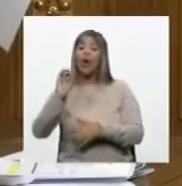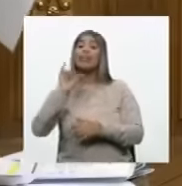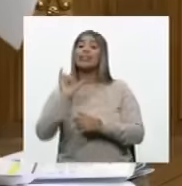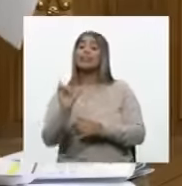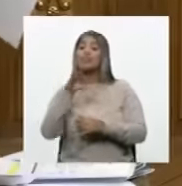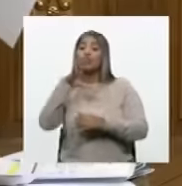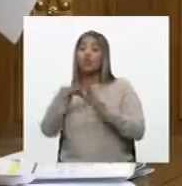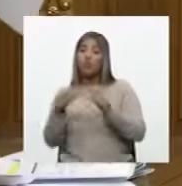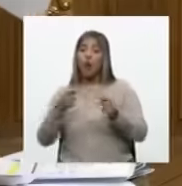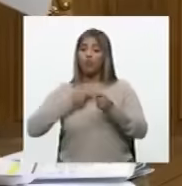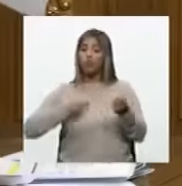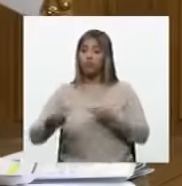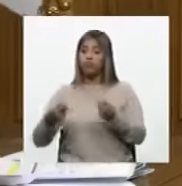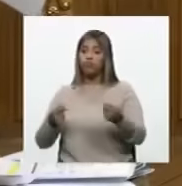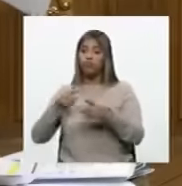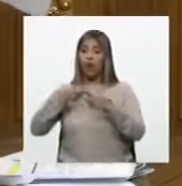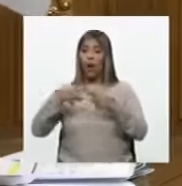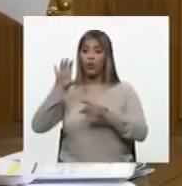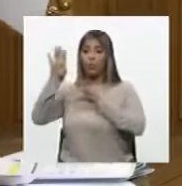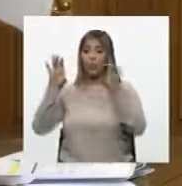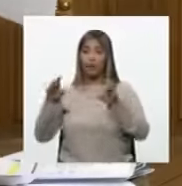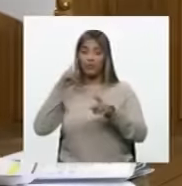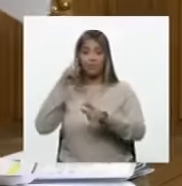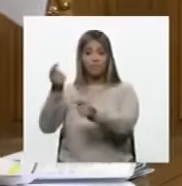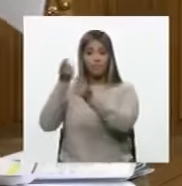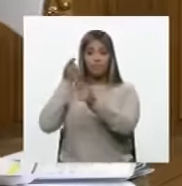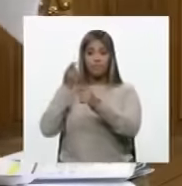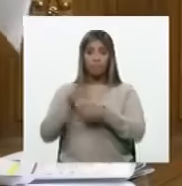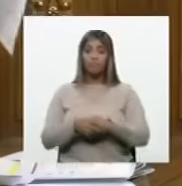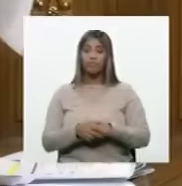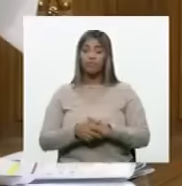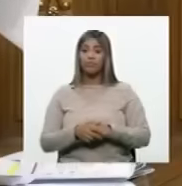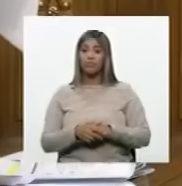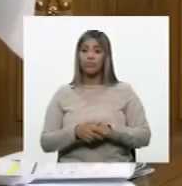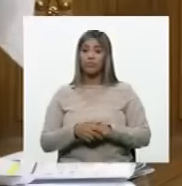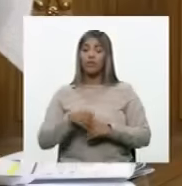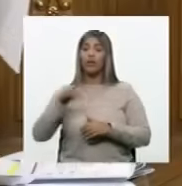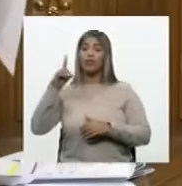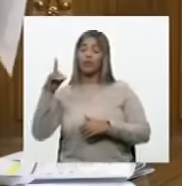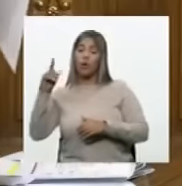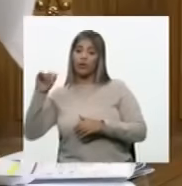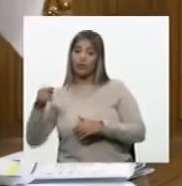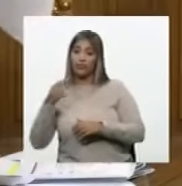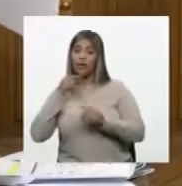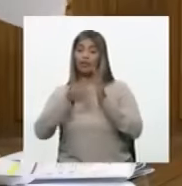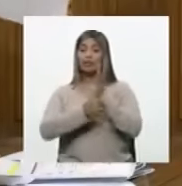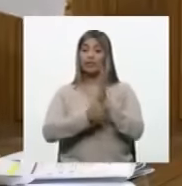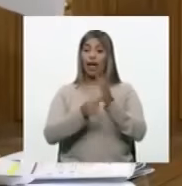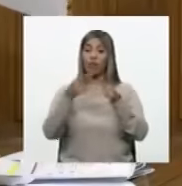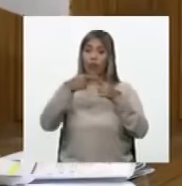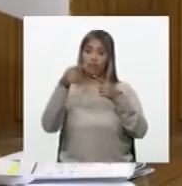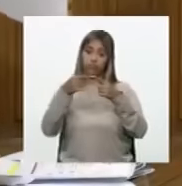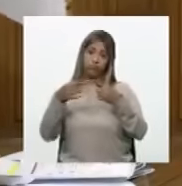en el extranjero. Quiero recordar, Dinora Yaxilda Figuera Tobar, cédula de la identidad